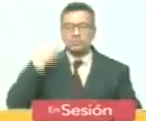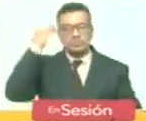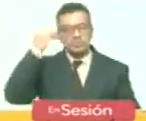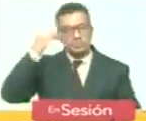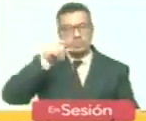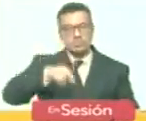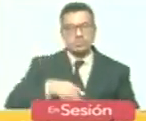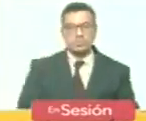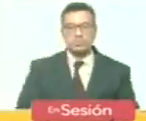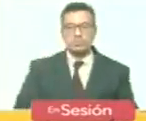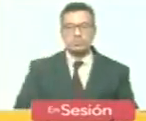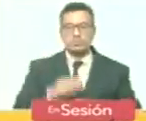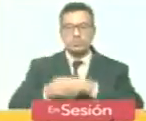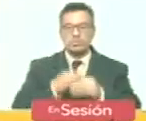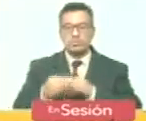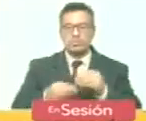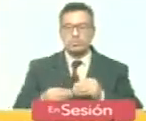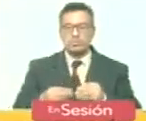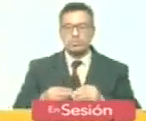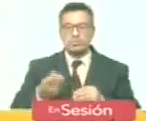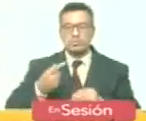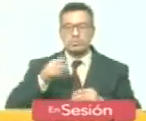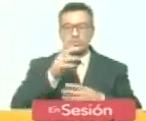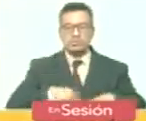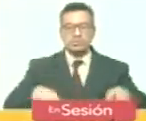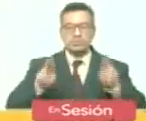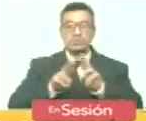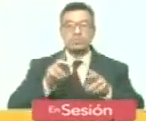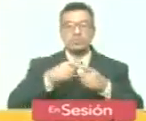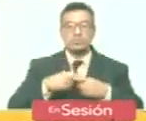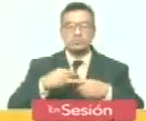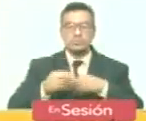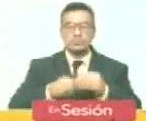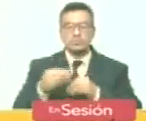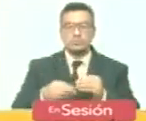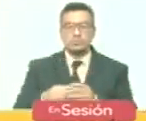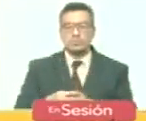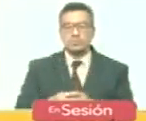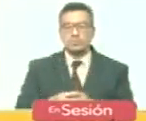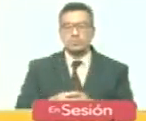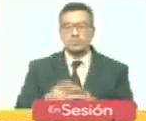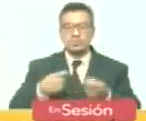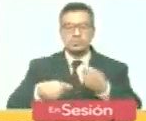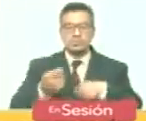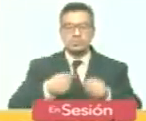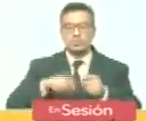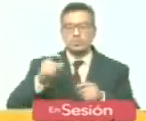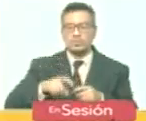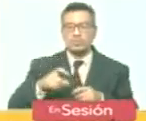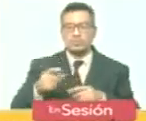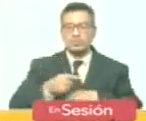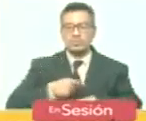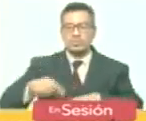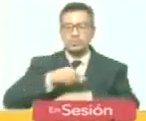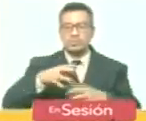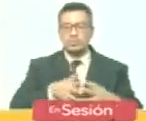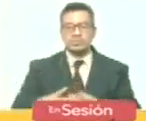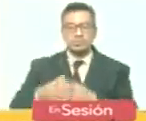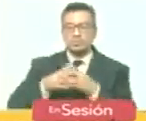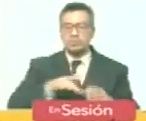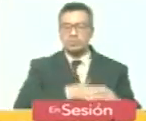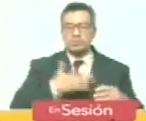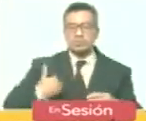también establecerse los mecanismos a través de Naciones Unidas para que se establezcan la negociación necesaria entre el gobierno de los Estados Unidos y la China